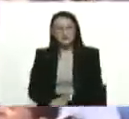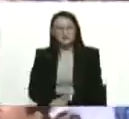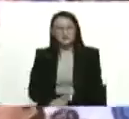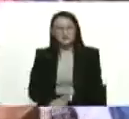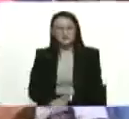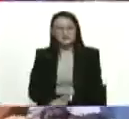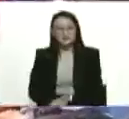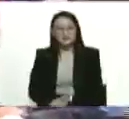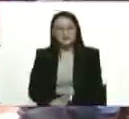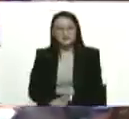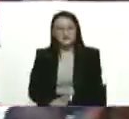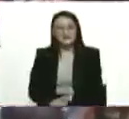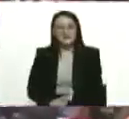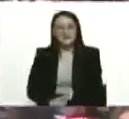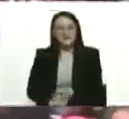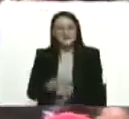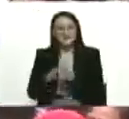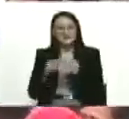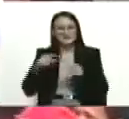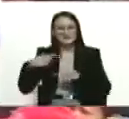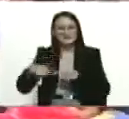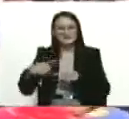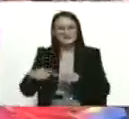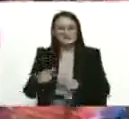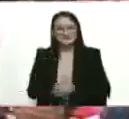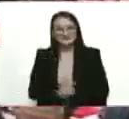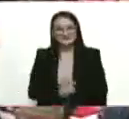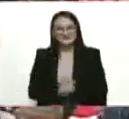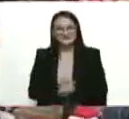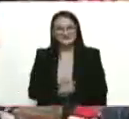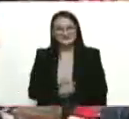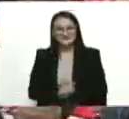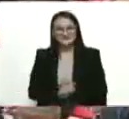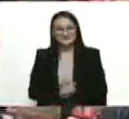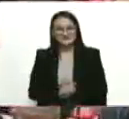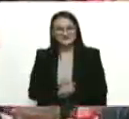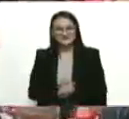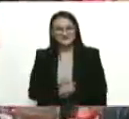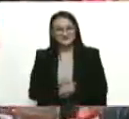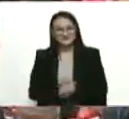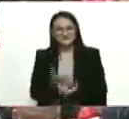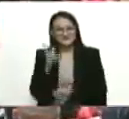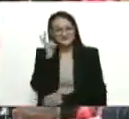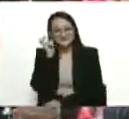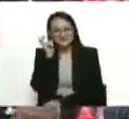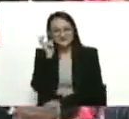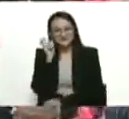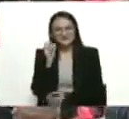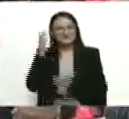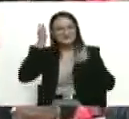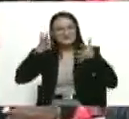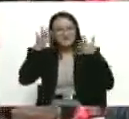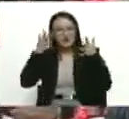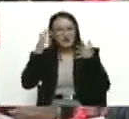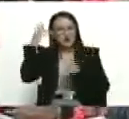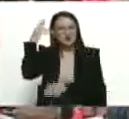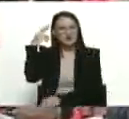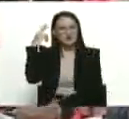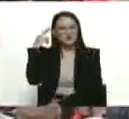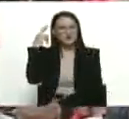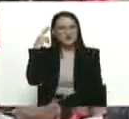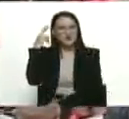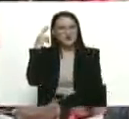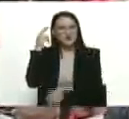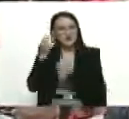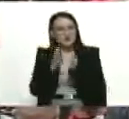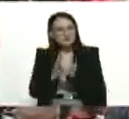Por eso a todos y a todas, compañeros, hermanos y hermanas, yo no me voy a extender porque vinimos a escuchar las orientaciones y reflexiones, que además